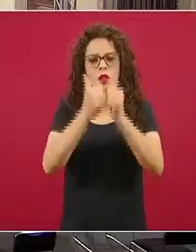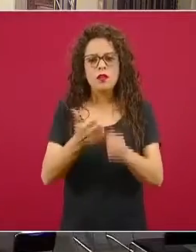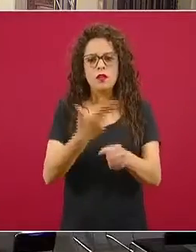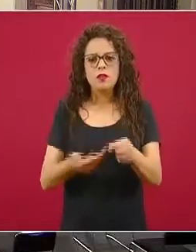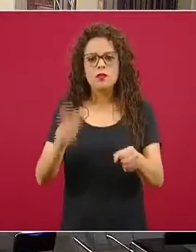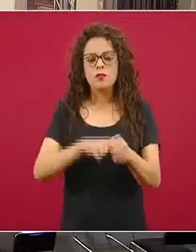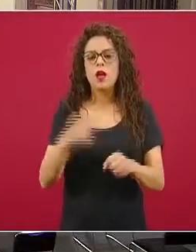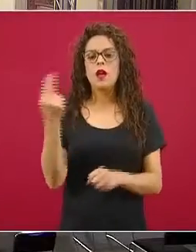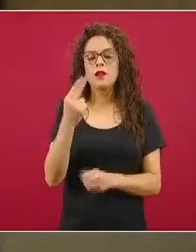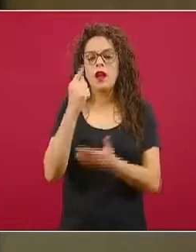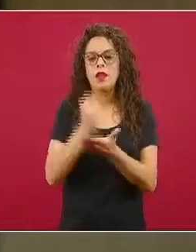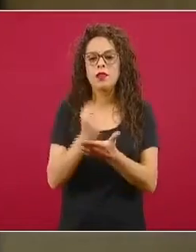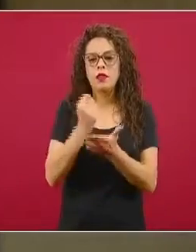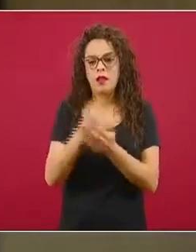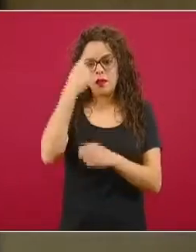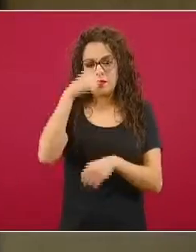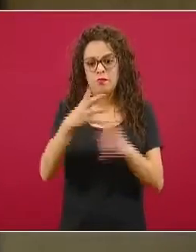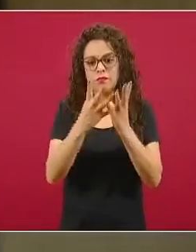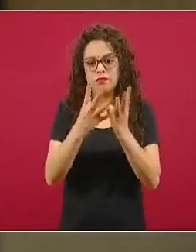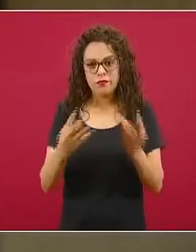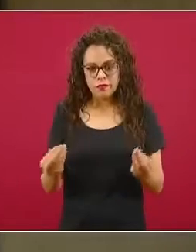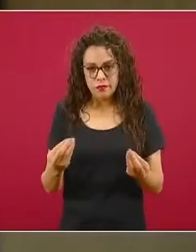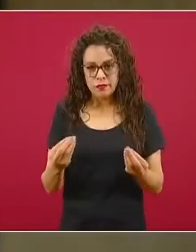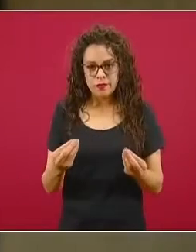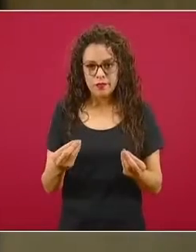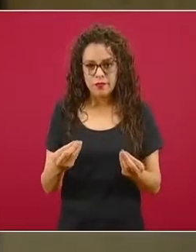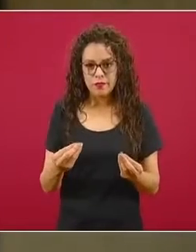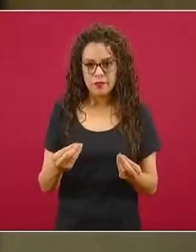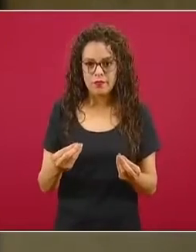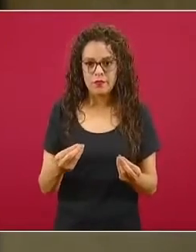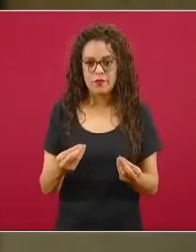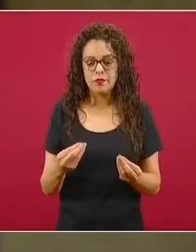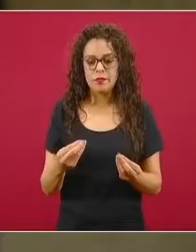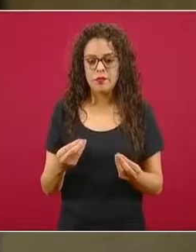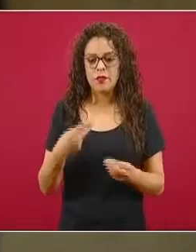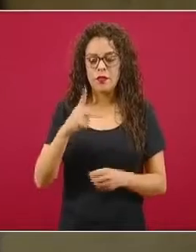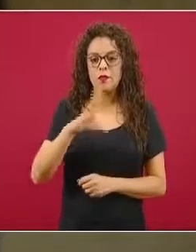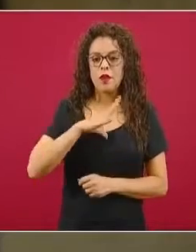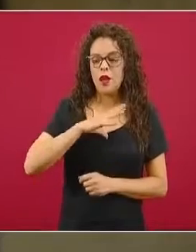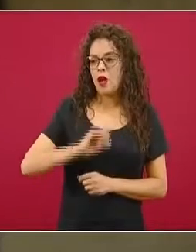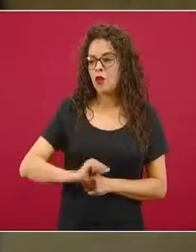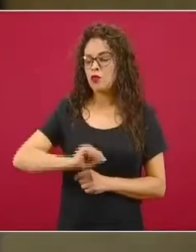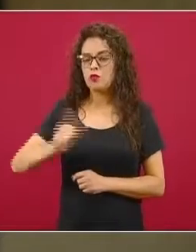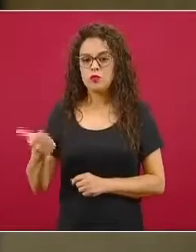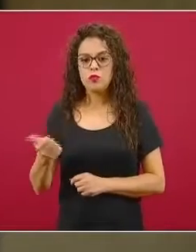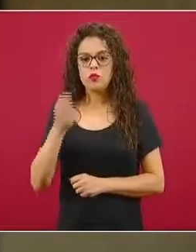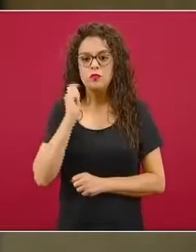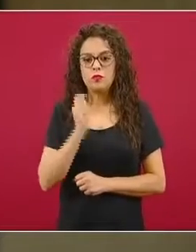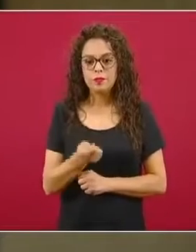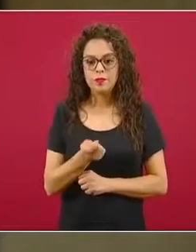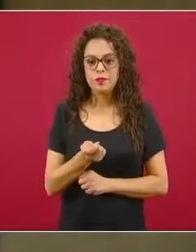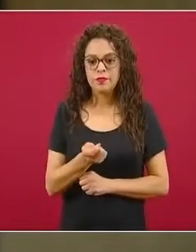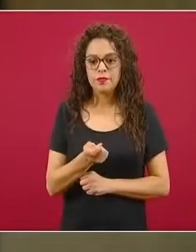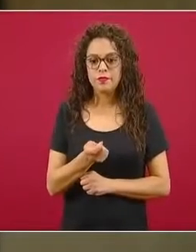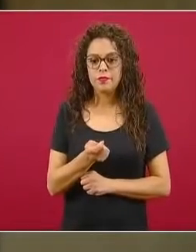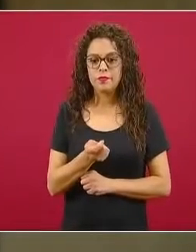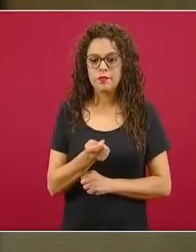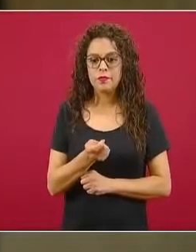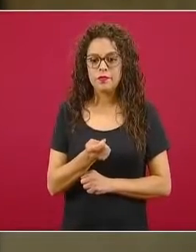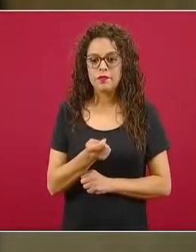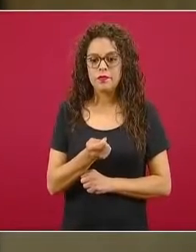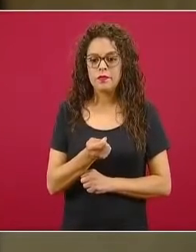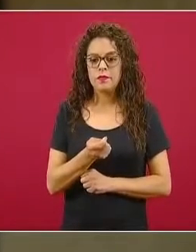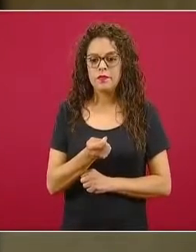una rehabilitación para las secuelas crónicas que les deja. Pero hay otros casos de este tipo de afección